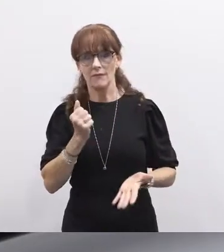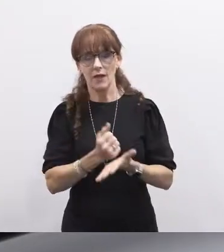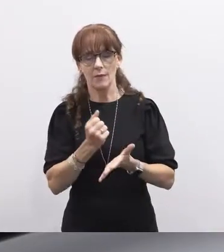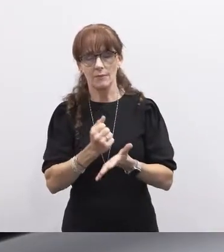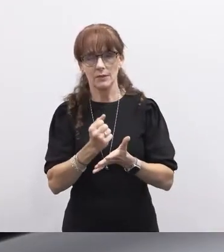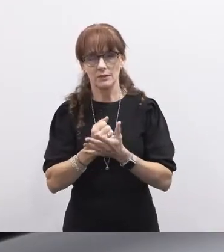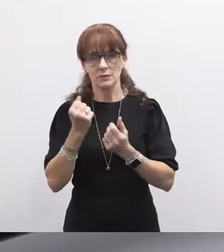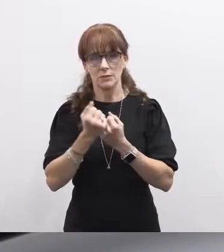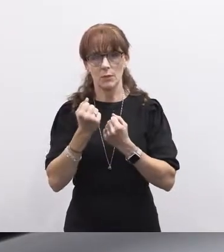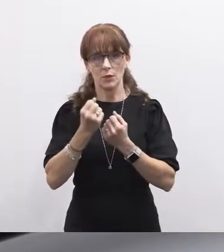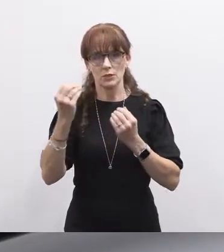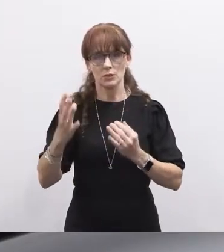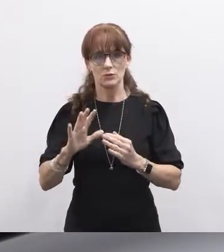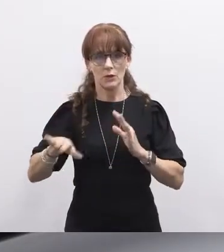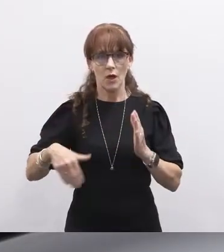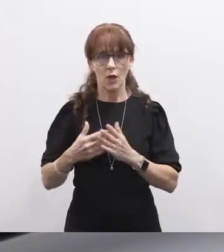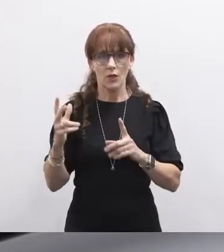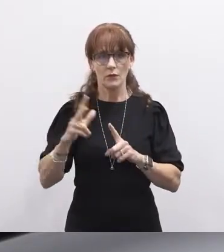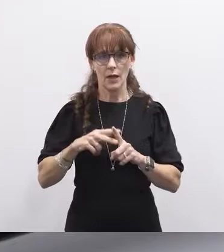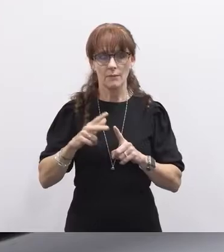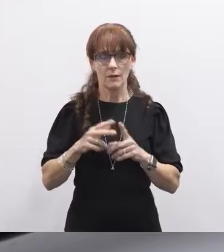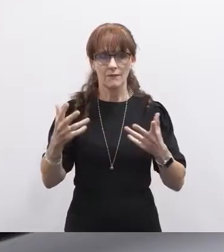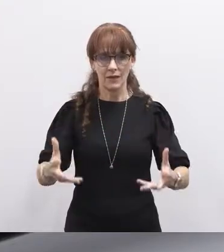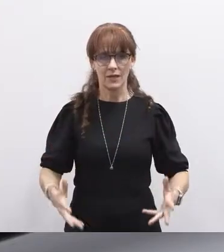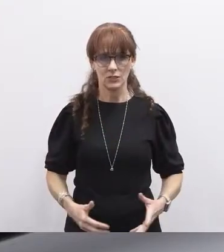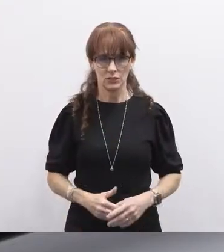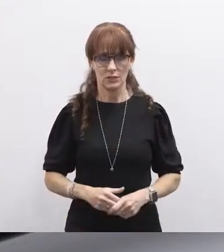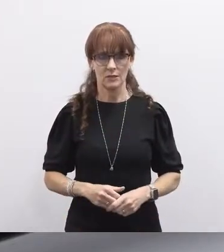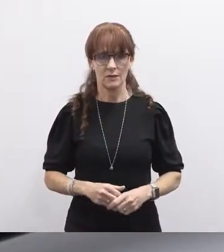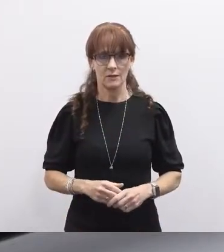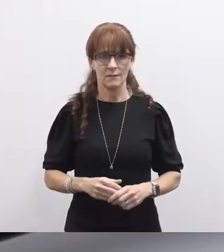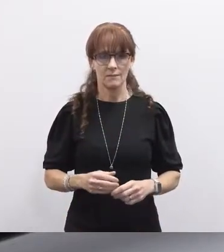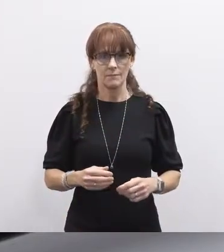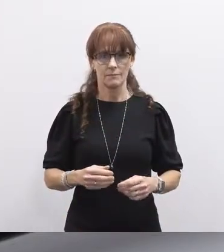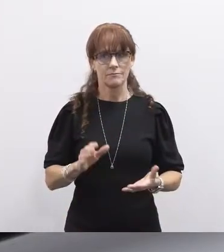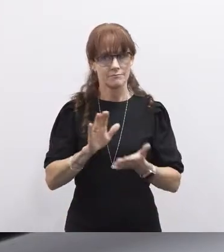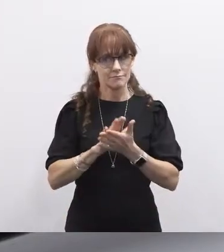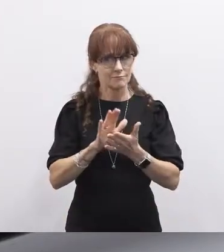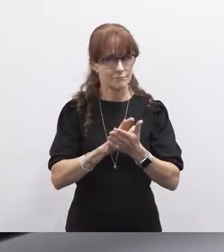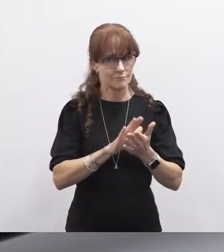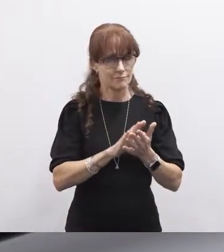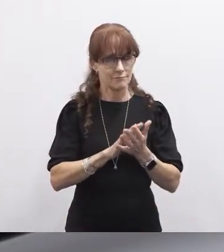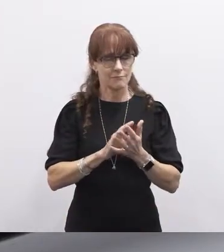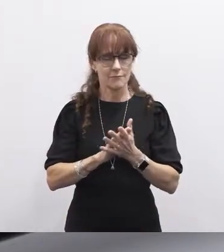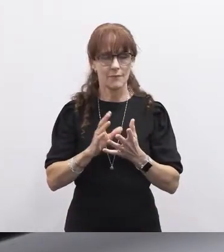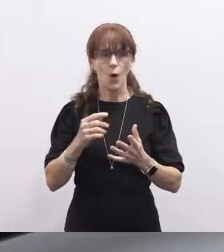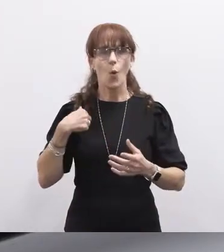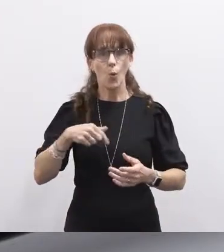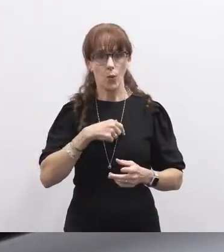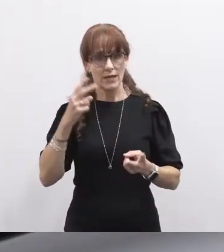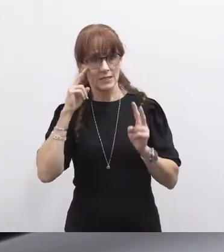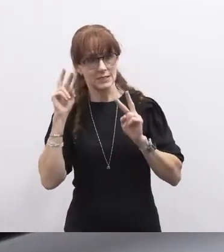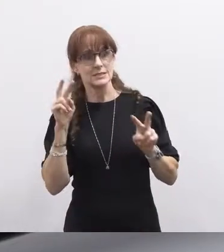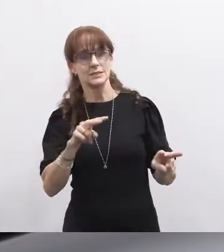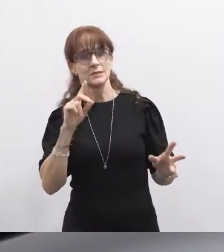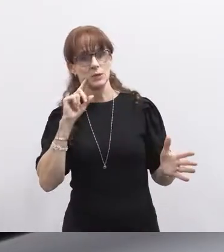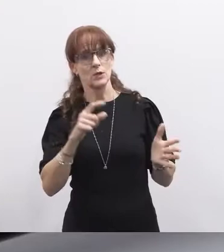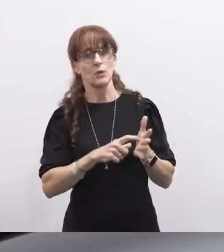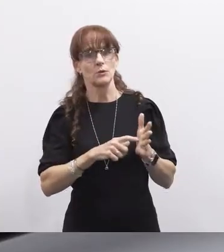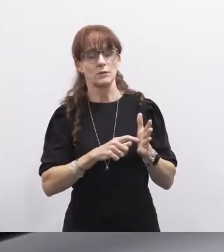pasadas han estado abiertos, apoyando a estudiantes, agarrando sus aplicaciones para someterlas, y no quiero que se